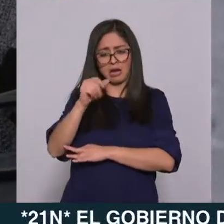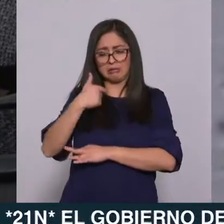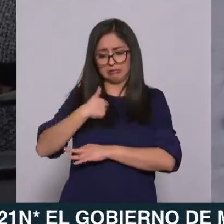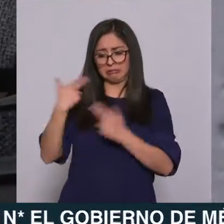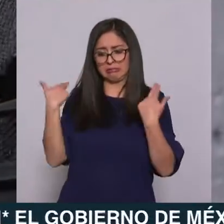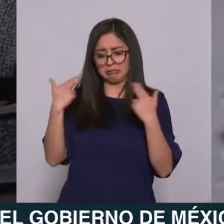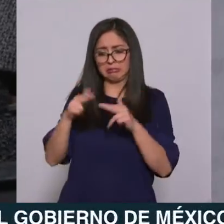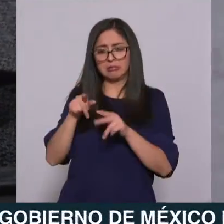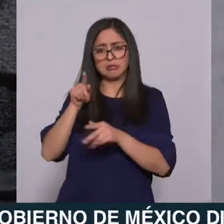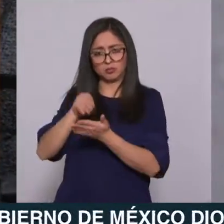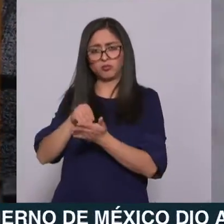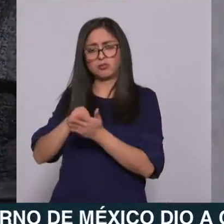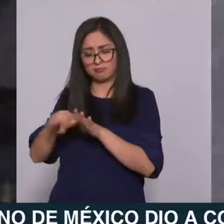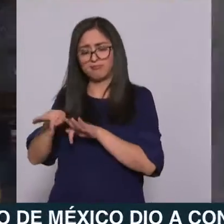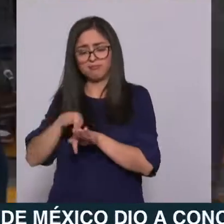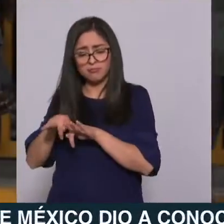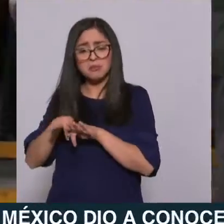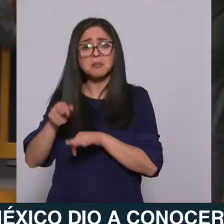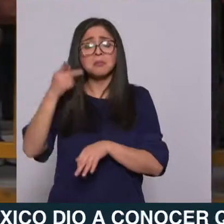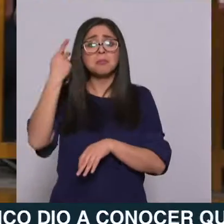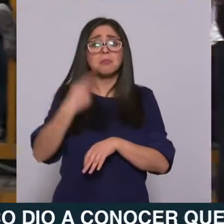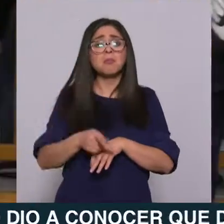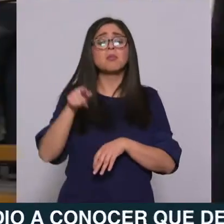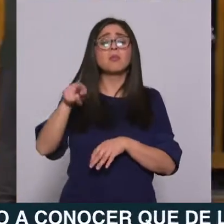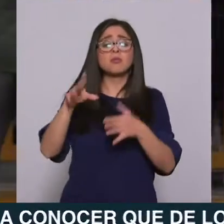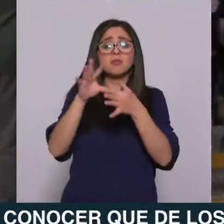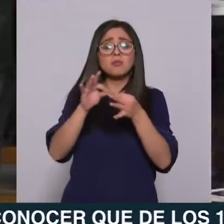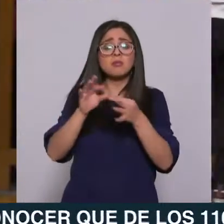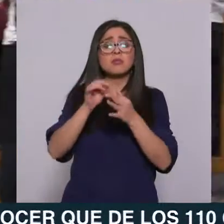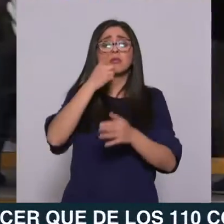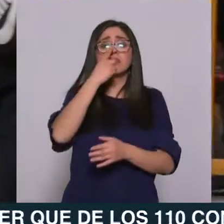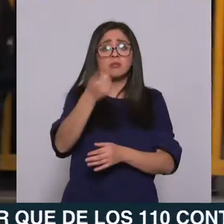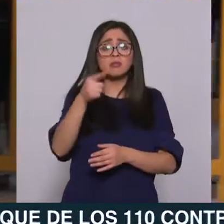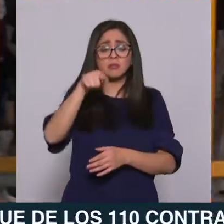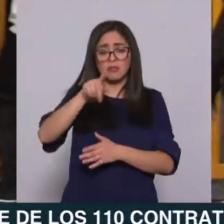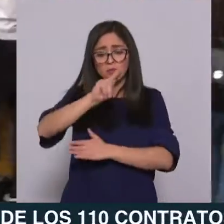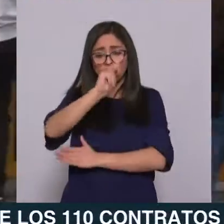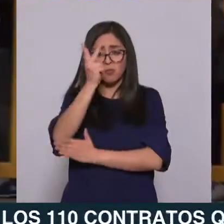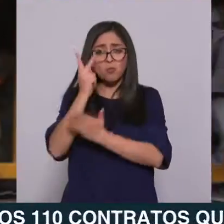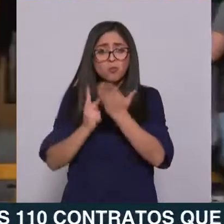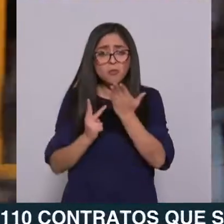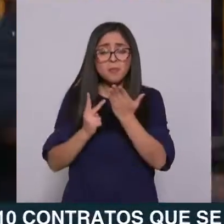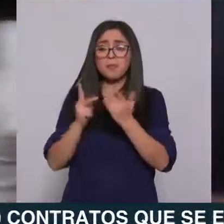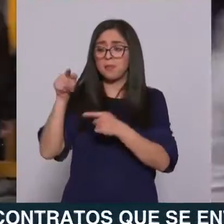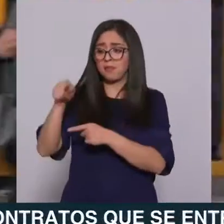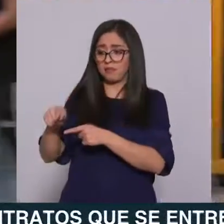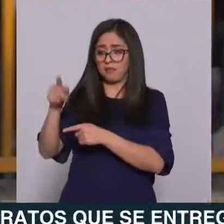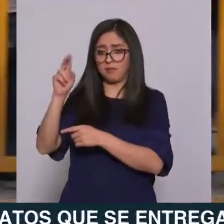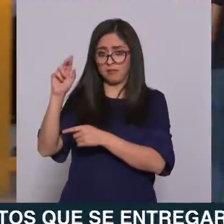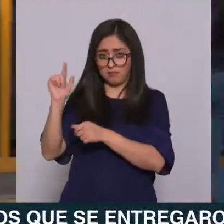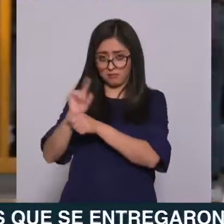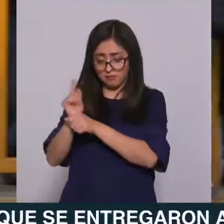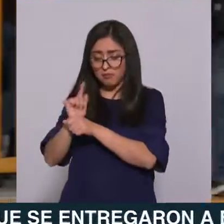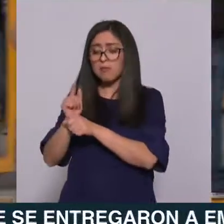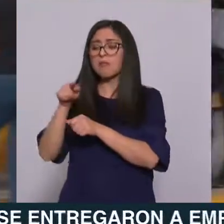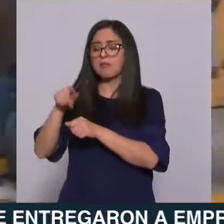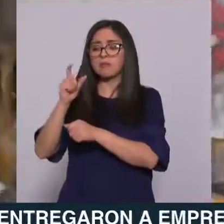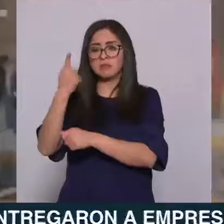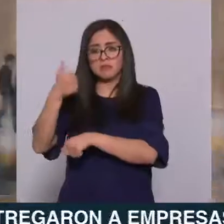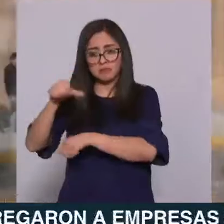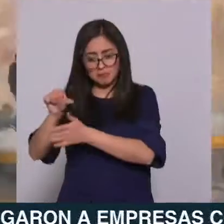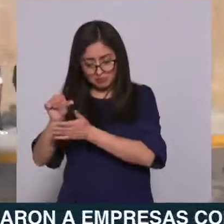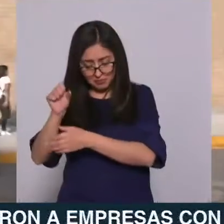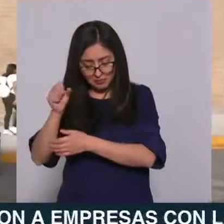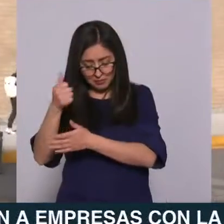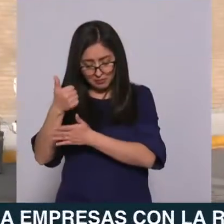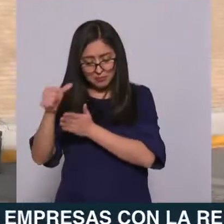que ahí el programa es semestral, en el bachillerato es un programa anual. Ahí lo que nos han indicado es que procedamos ya a establecer